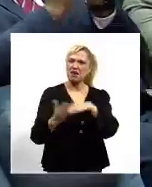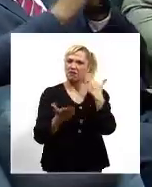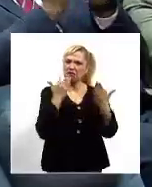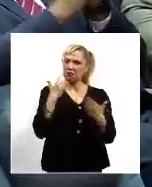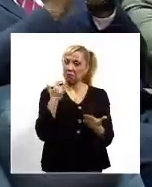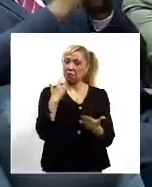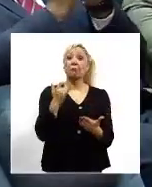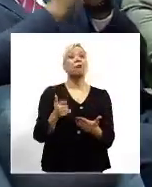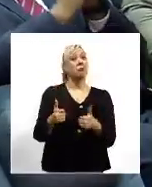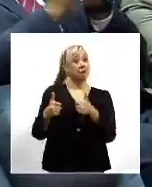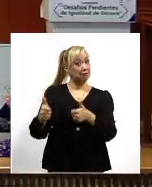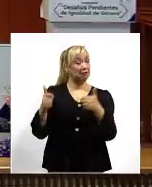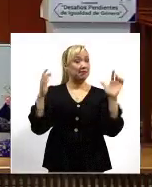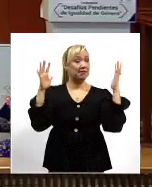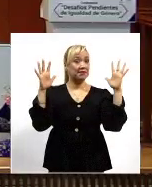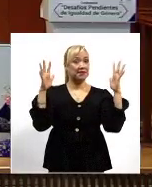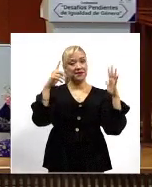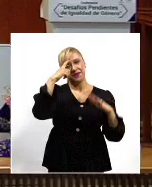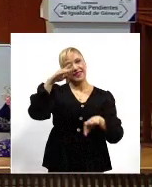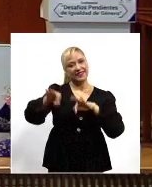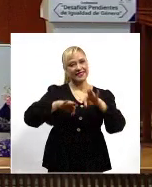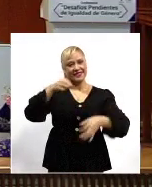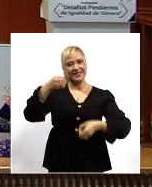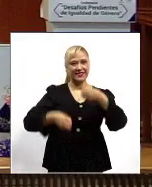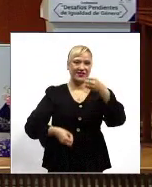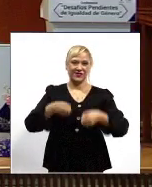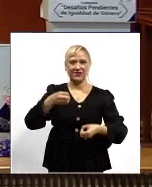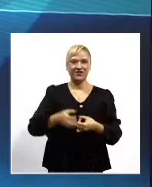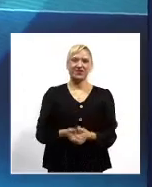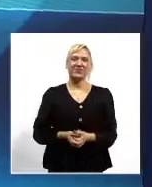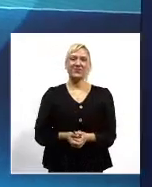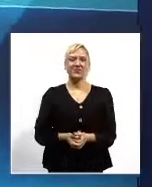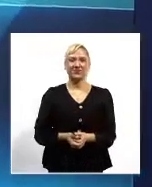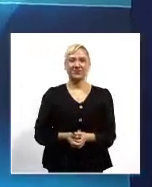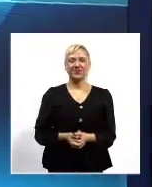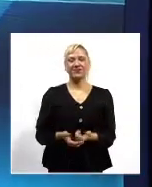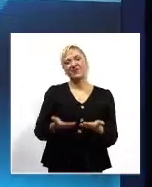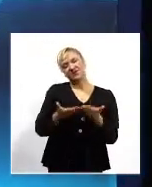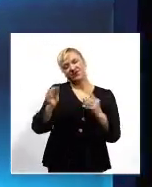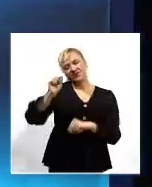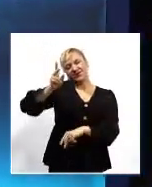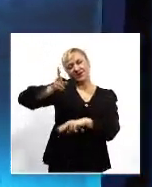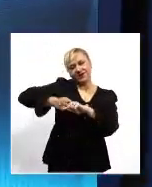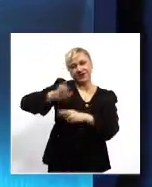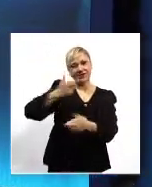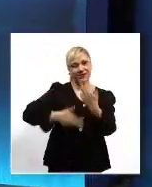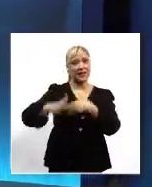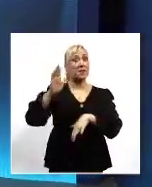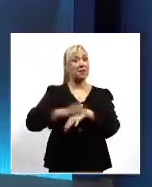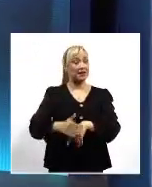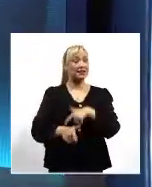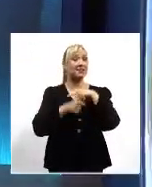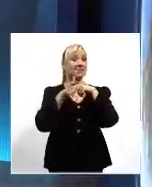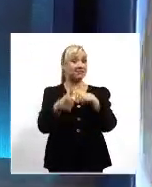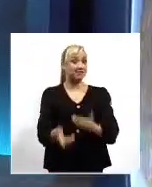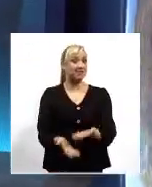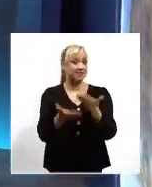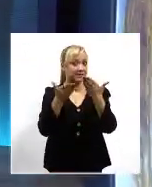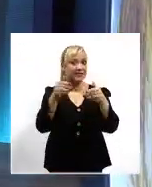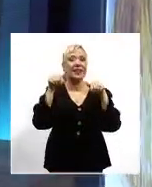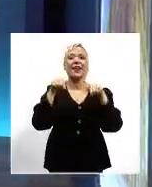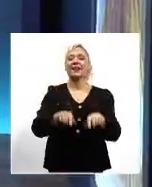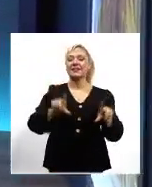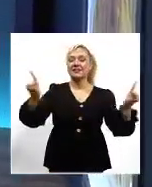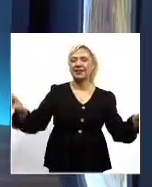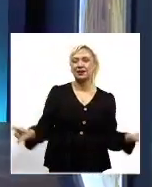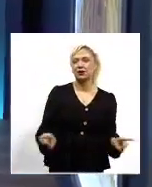federal. Para el canal del Poder Judicial de la Federación, Mario López Peña. Es momento de hacer una pausa, pero regresamos con más información. Estamos